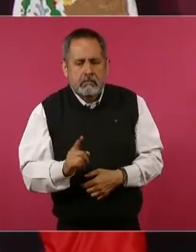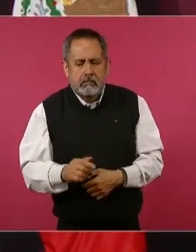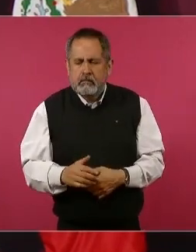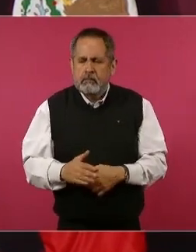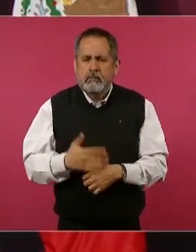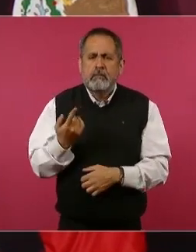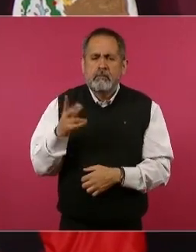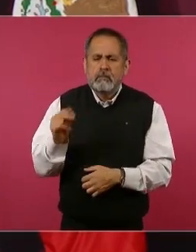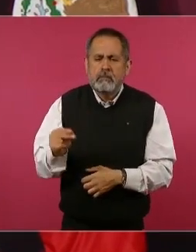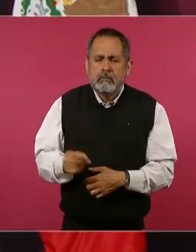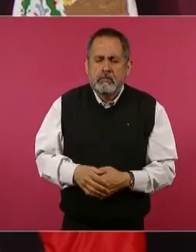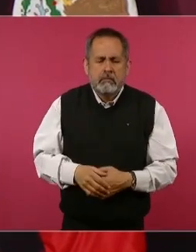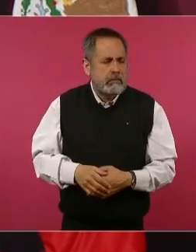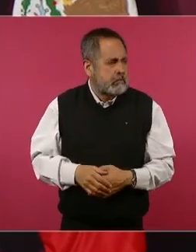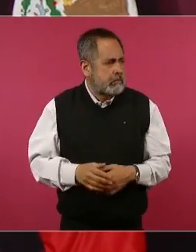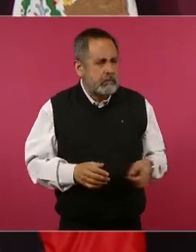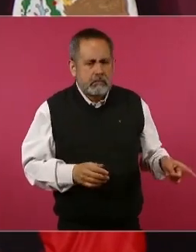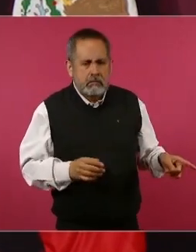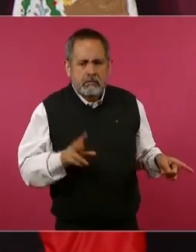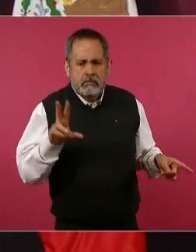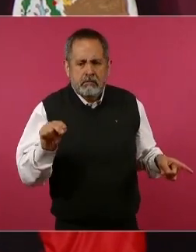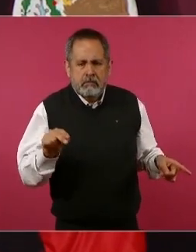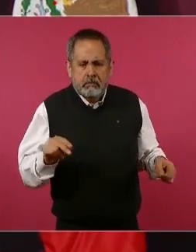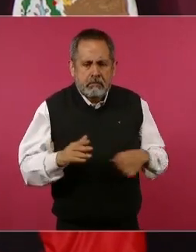Y no se van a poder elegir los jueces,